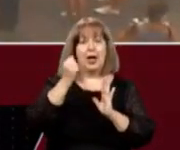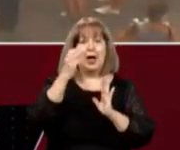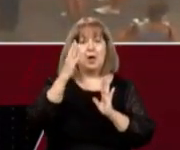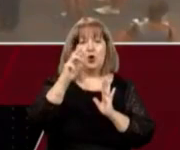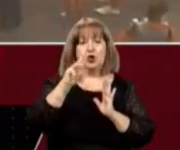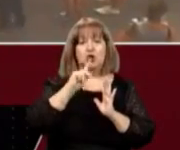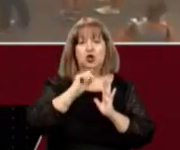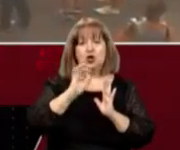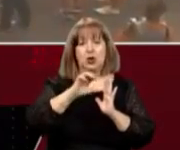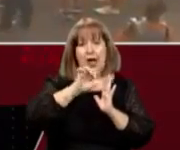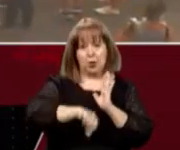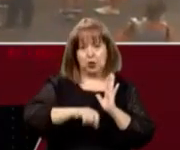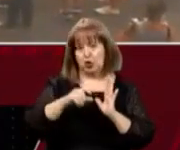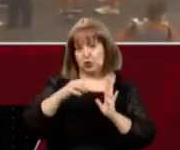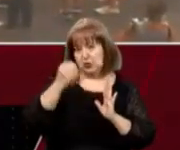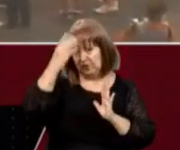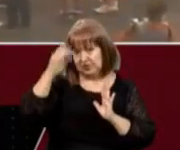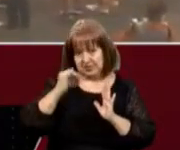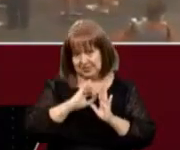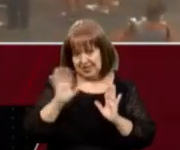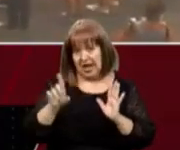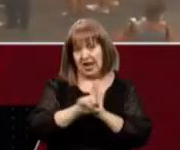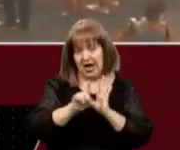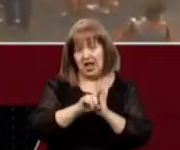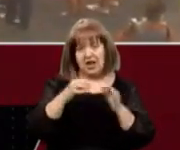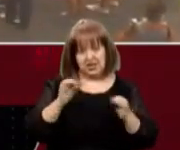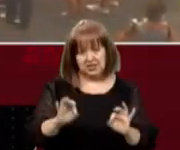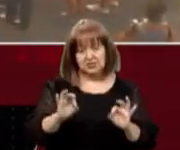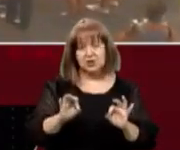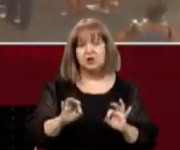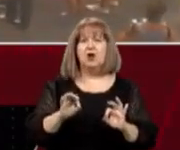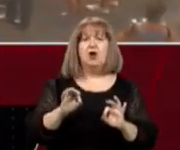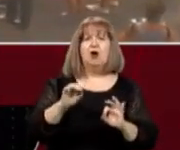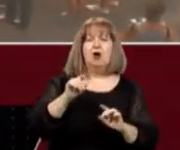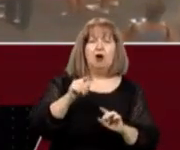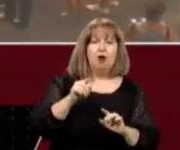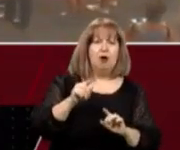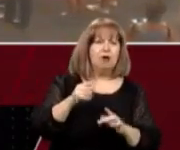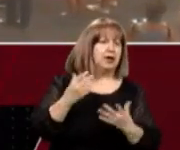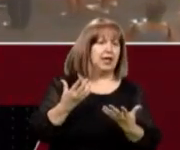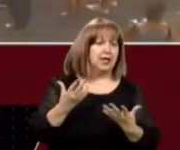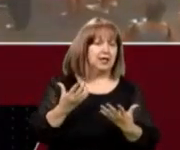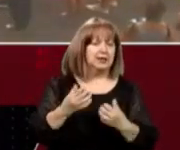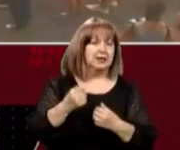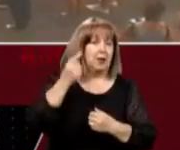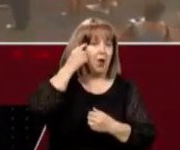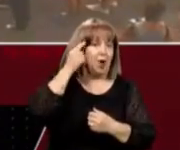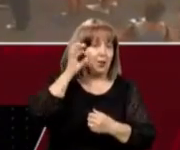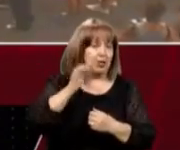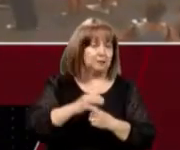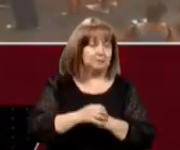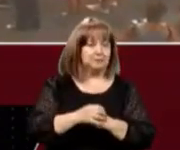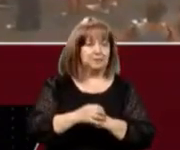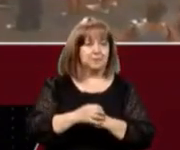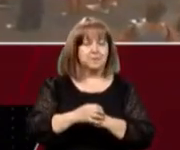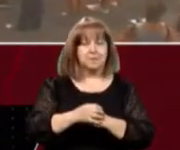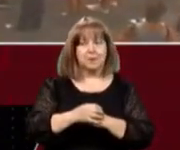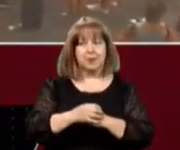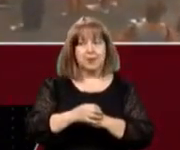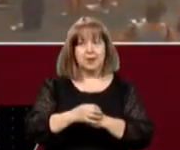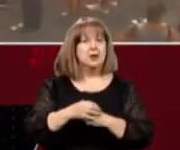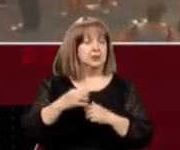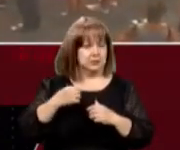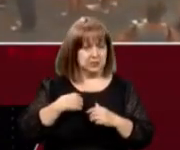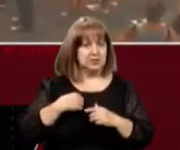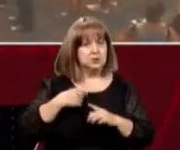en varias cosas que se van consiguiendo, ¿está esa visión del vaso medio lleno? ¿La tienen? Sí, yo creo que